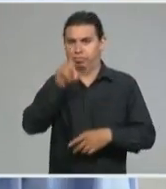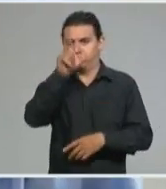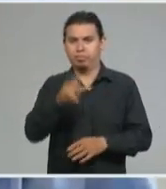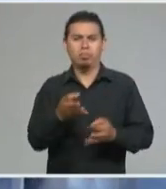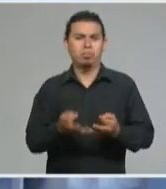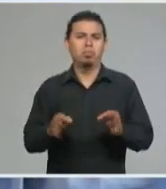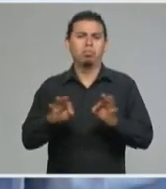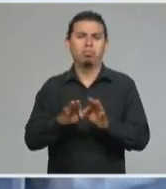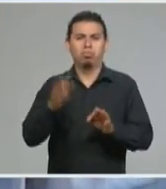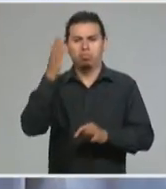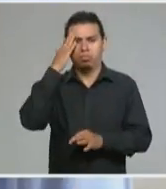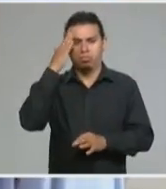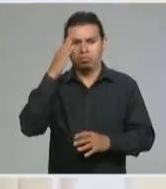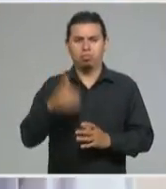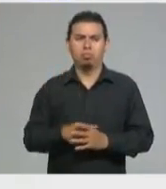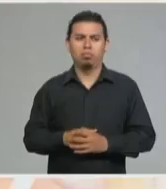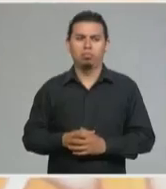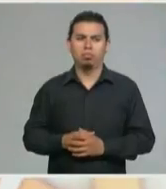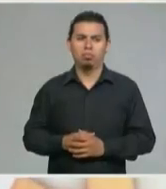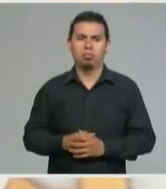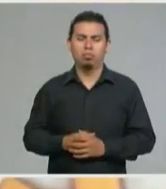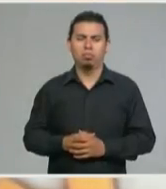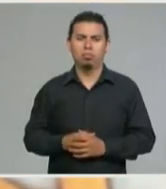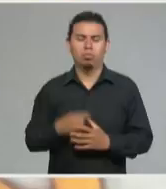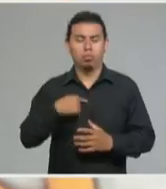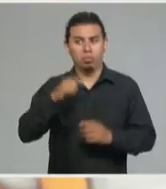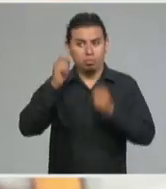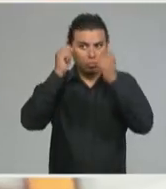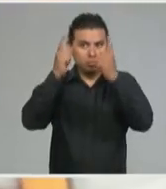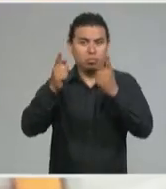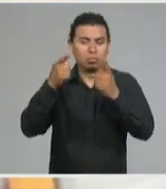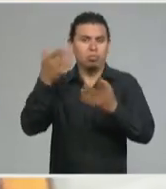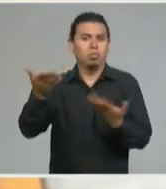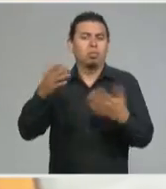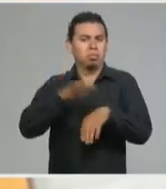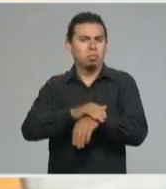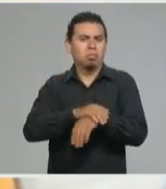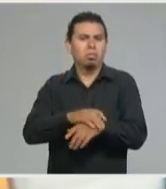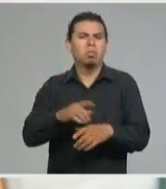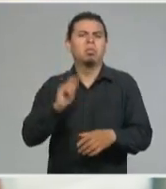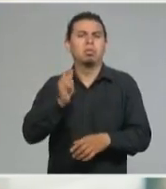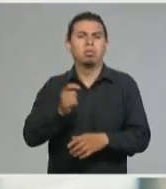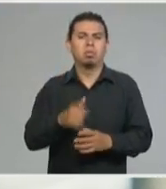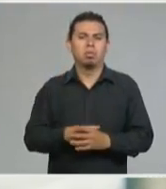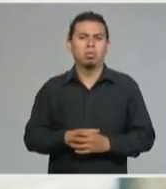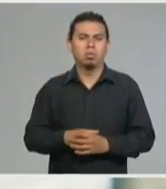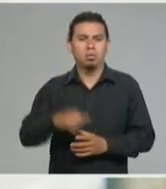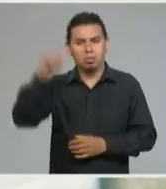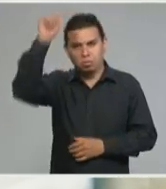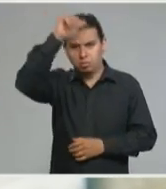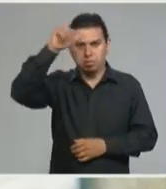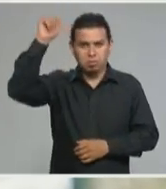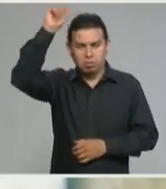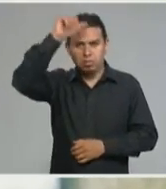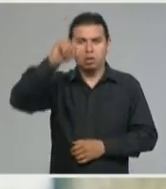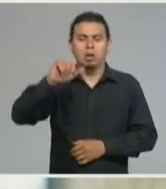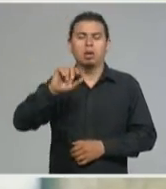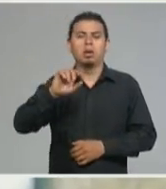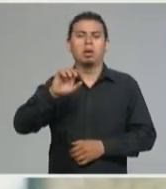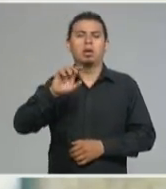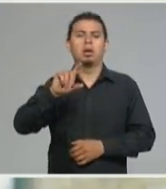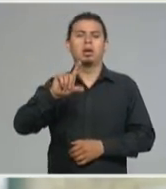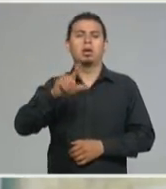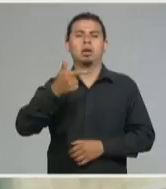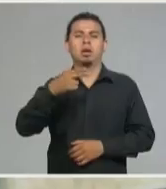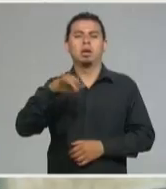a quien yo estimo y admiro muchísimo, y es un gran amigo, al sacerdote, al padre Glynn, quien